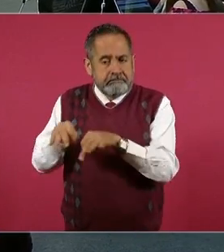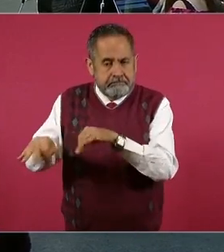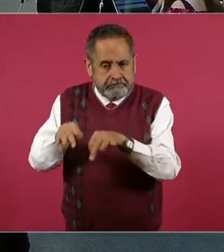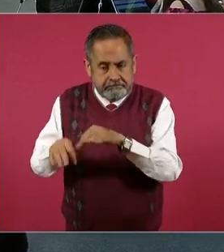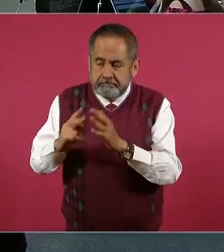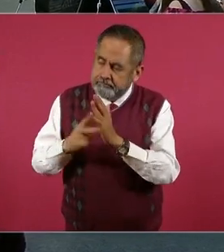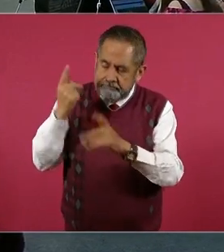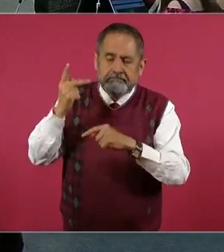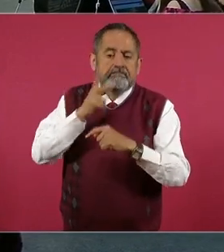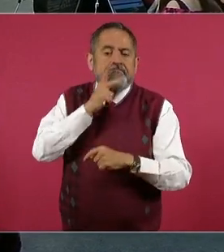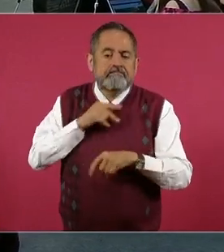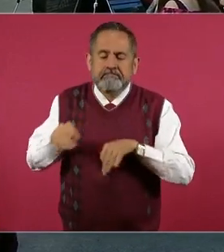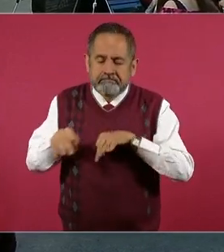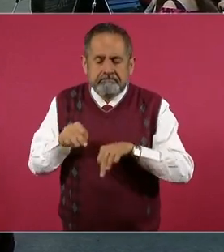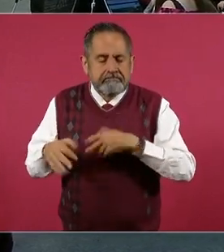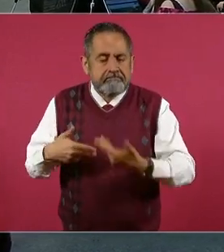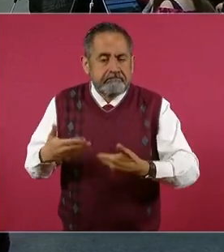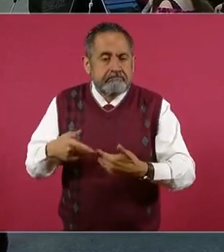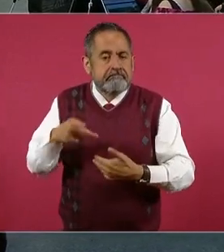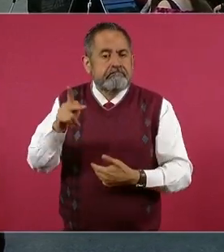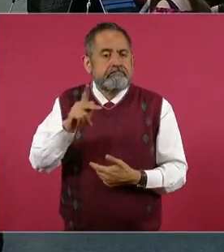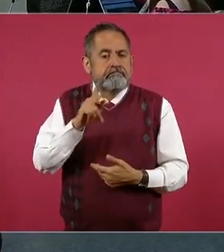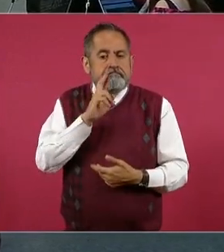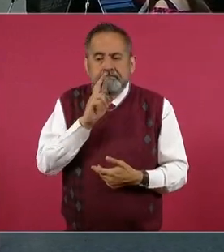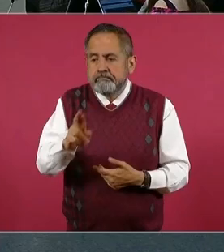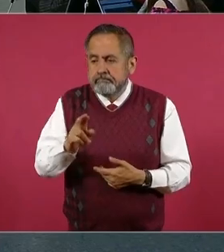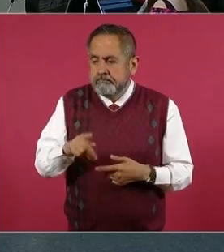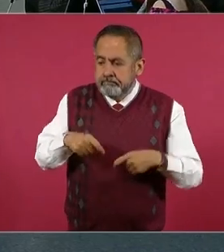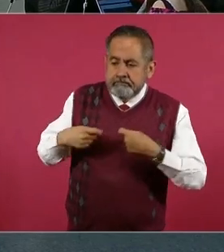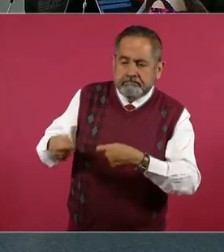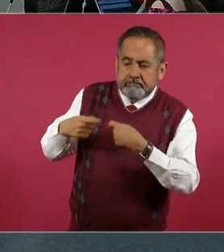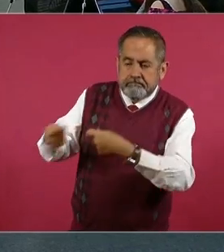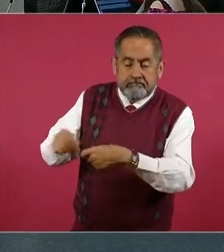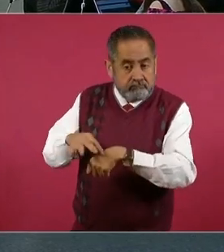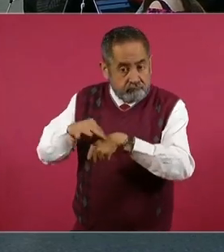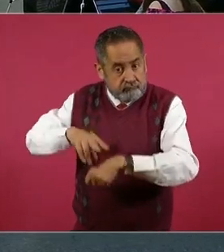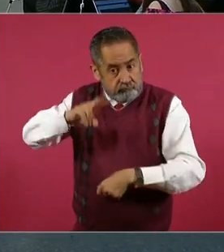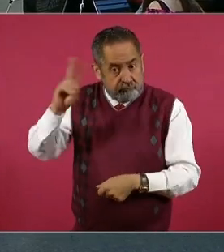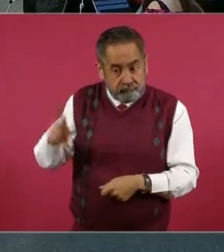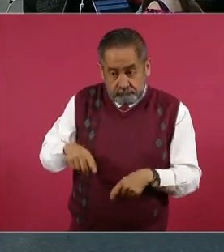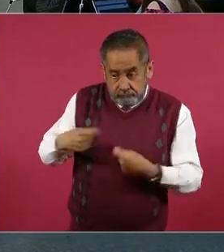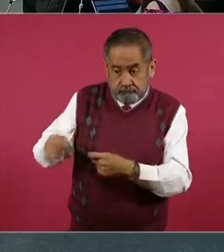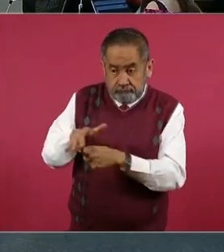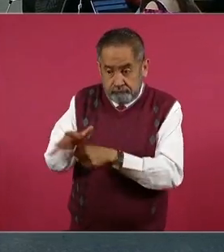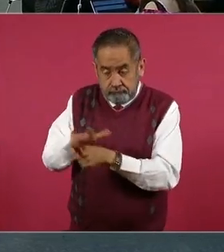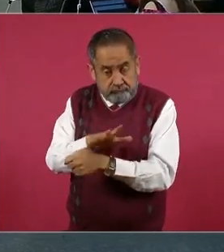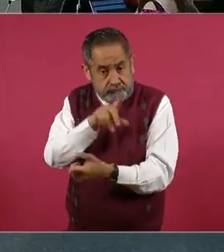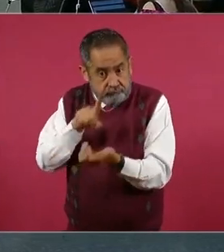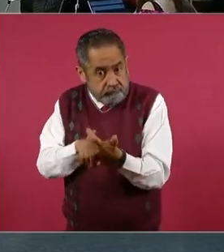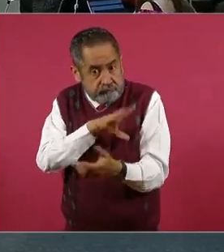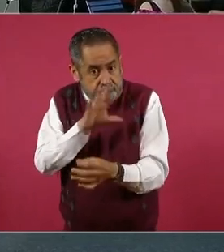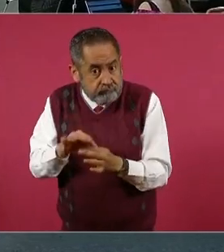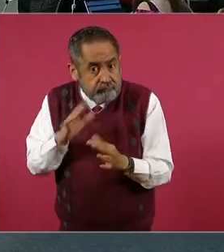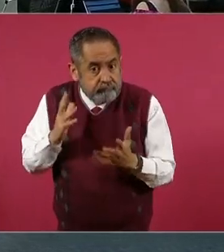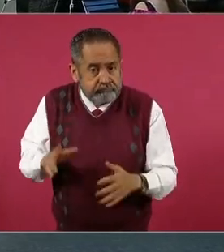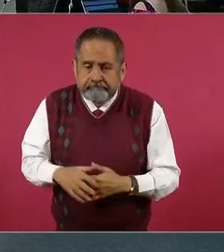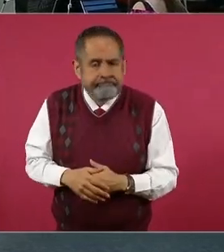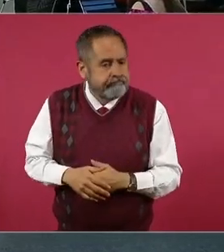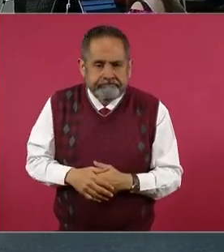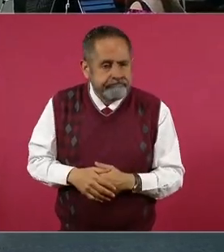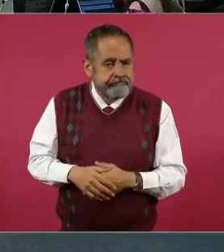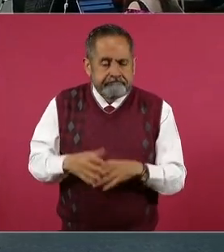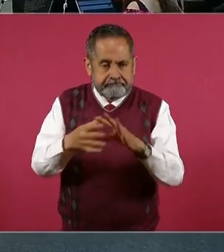gran empresa. Sin embargo, las soluciones prometidas nunca se materializaron de manera justa y completa. Me explico,